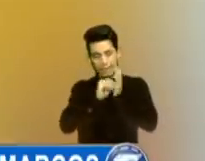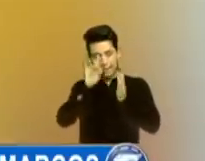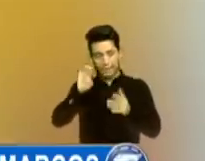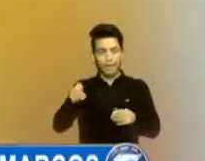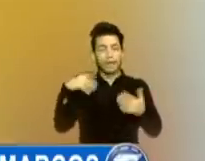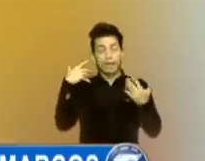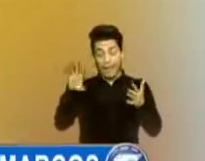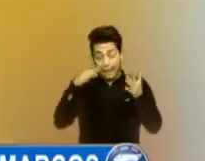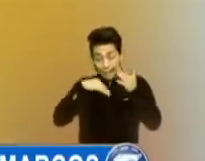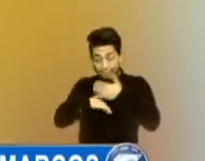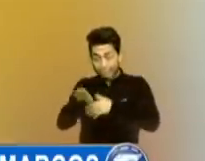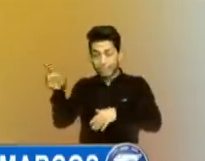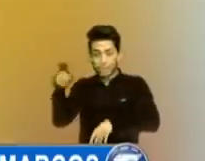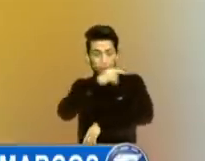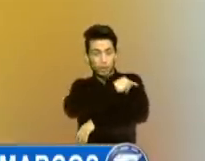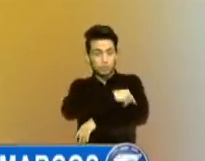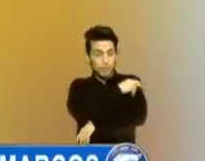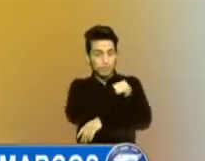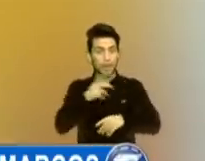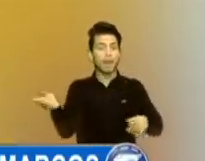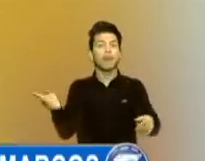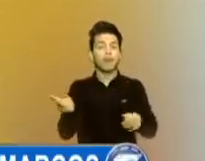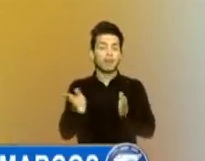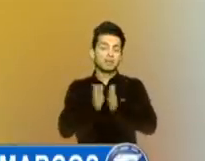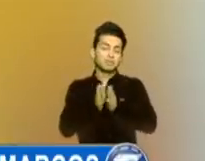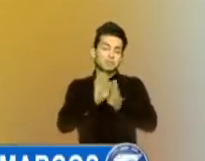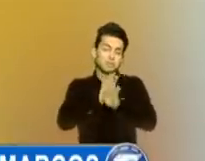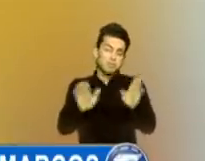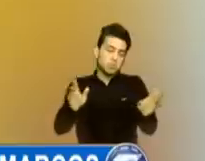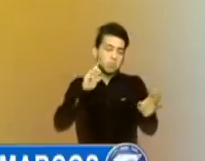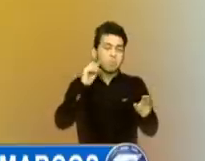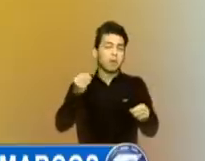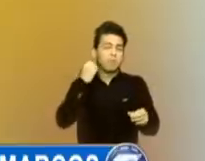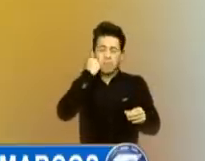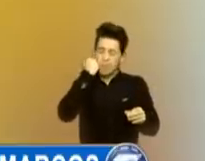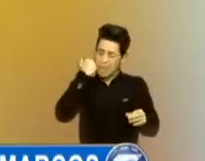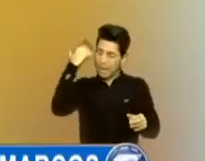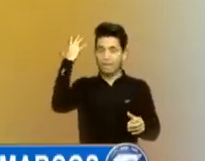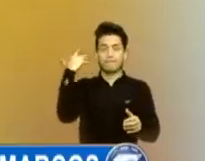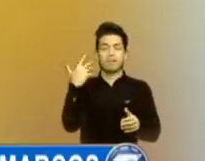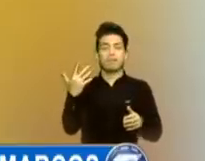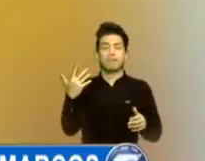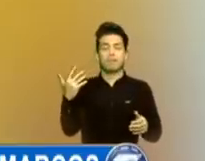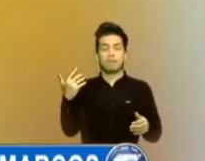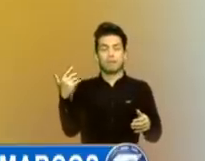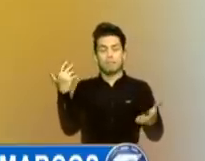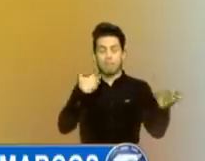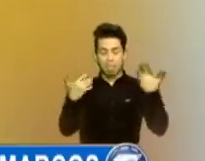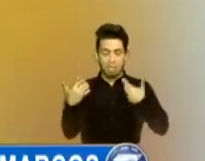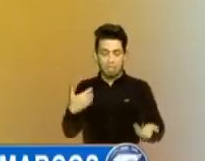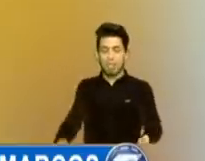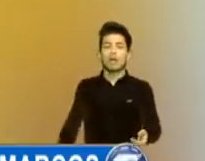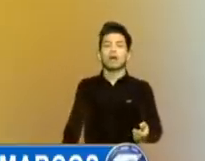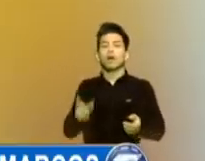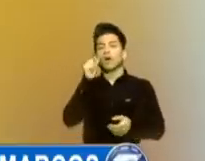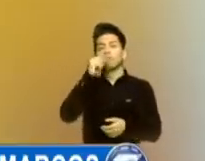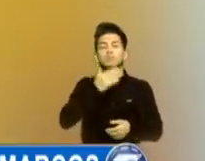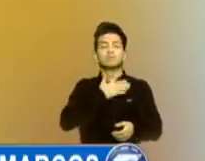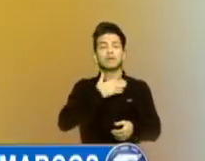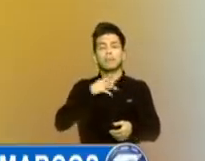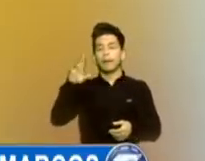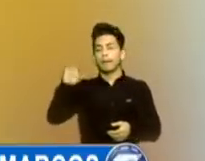ingreso al centro asistencial, falleció por la gravedad de las heridas, siendo identificado como René